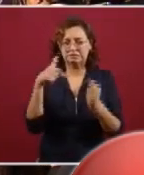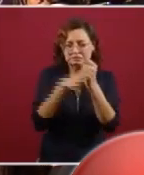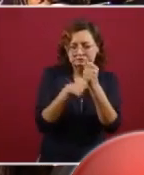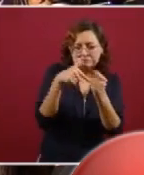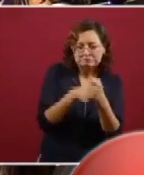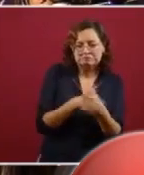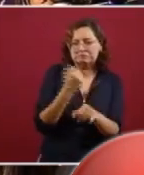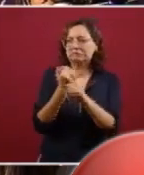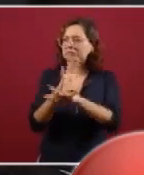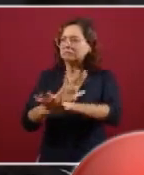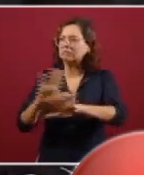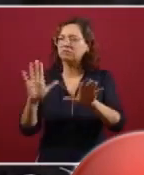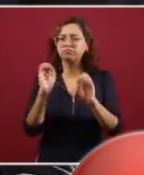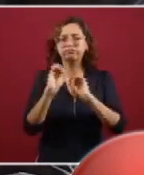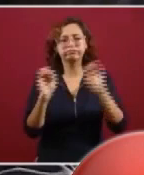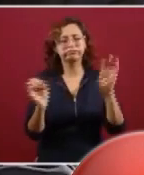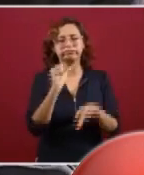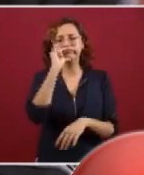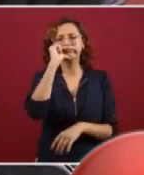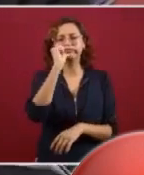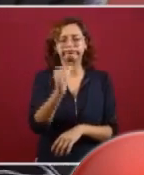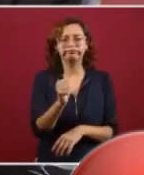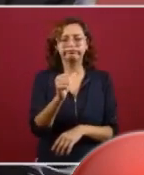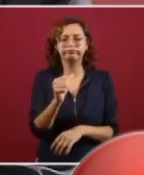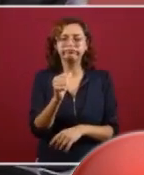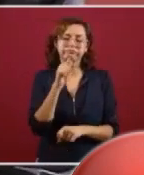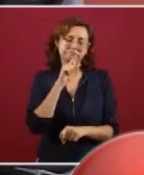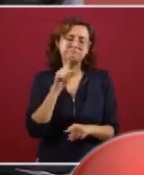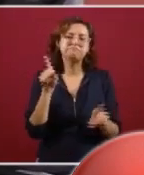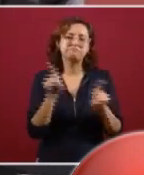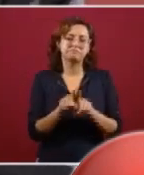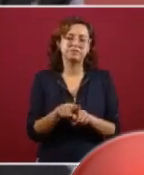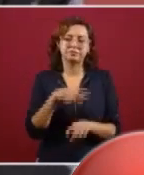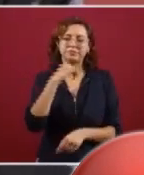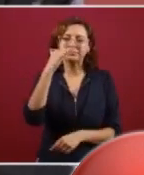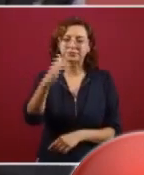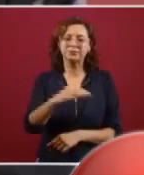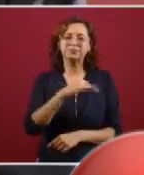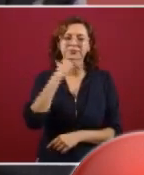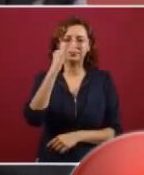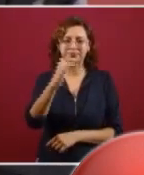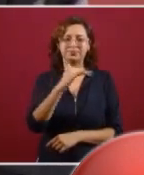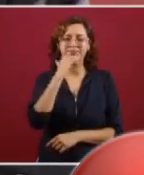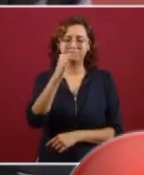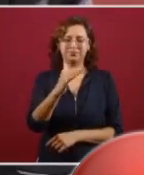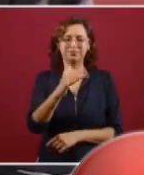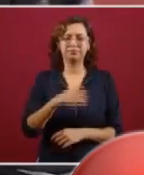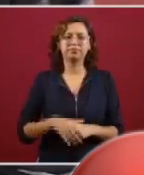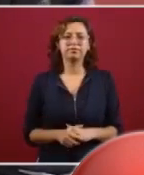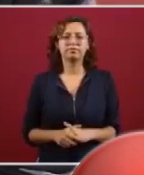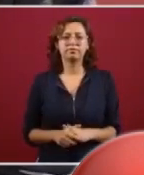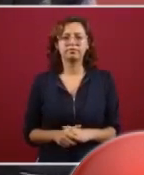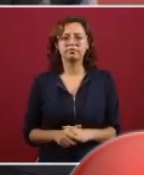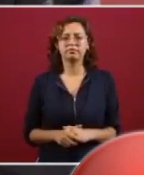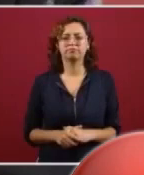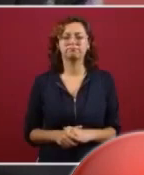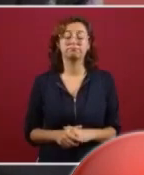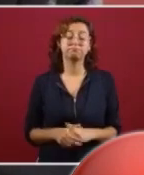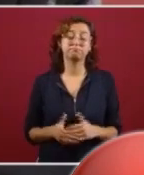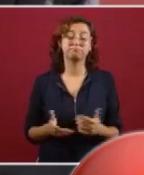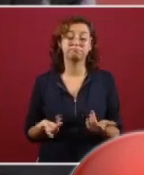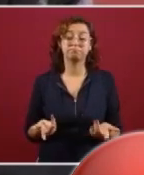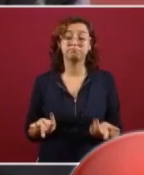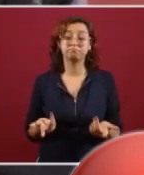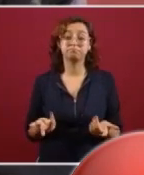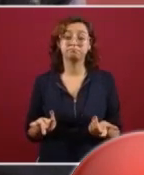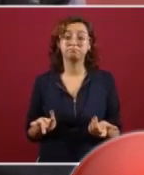ocultamiento de información y, desde luego, actos de corrupción. ¿Sí? Todos tenemos